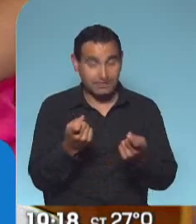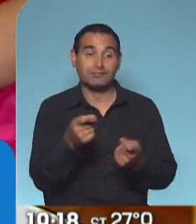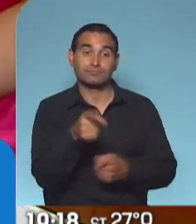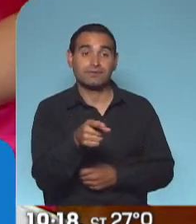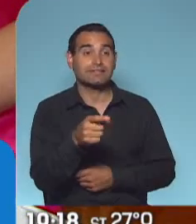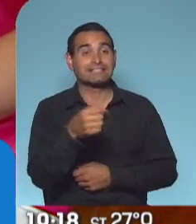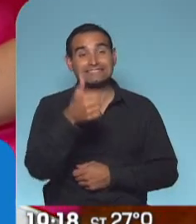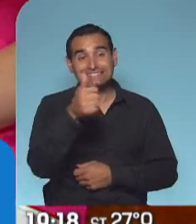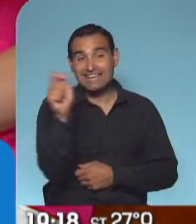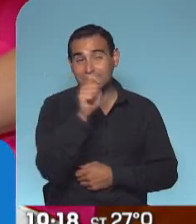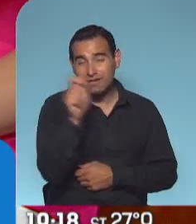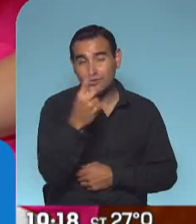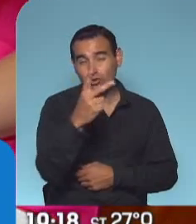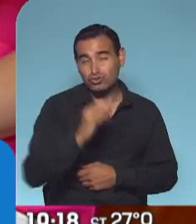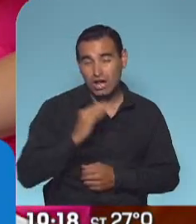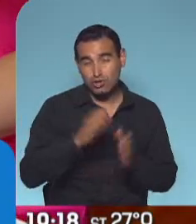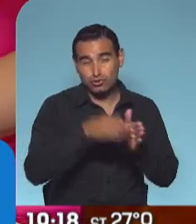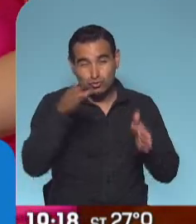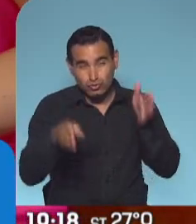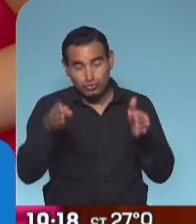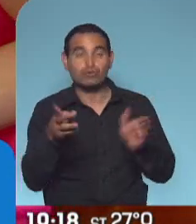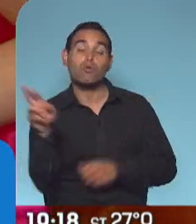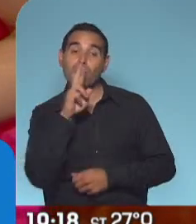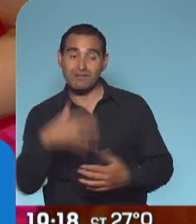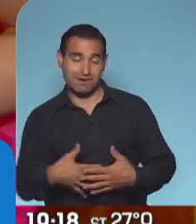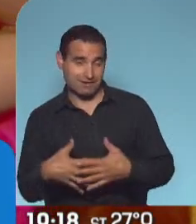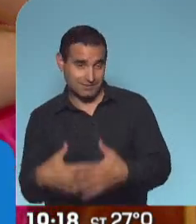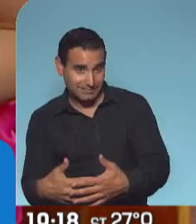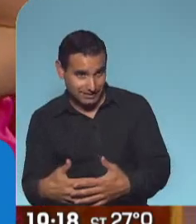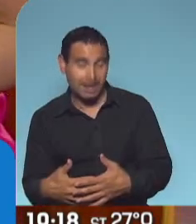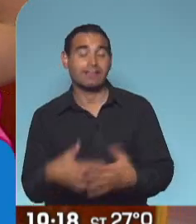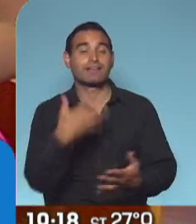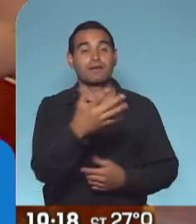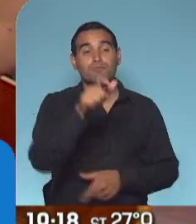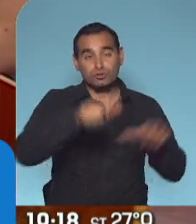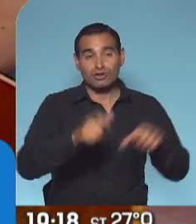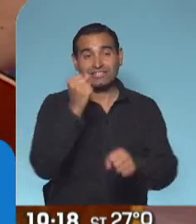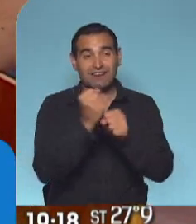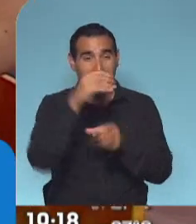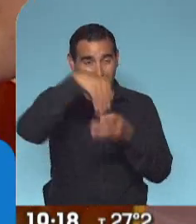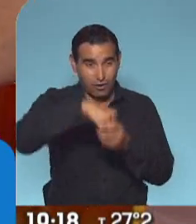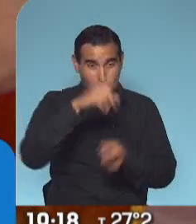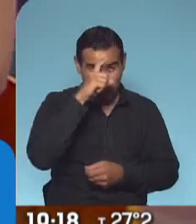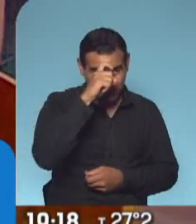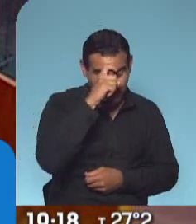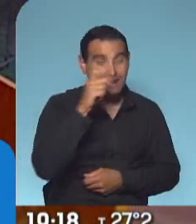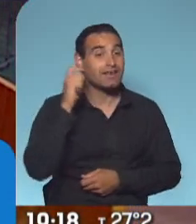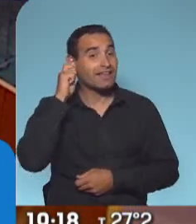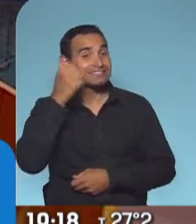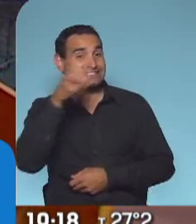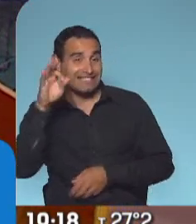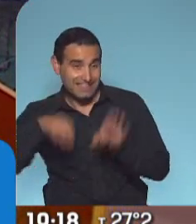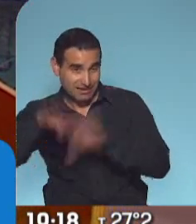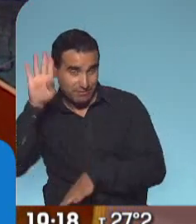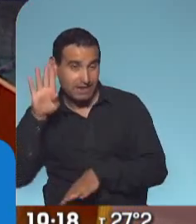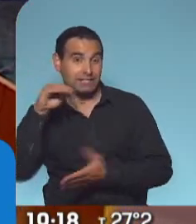6 meses a 2 años, embarazada, personal de salud y mayores de 60 años y de